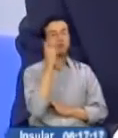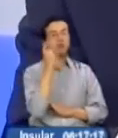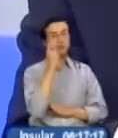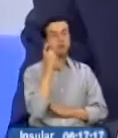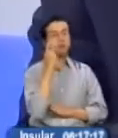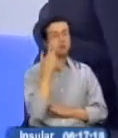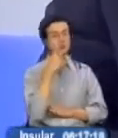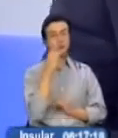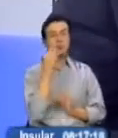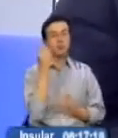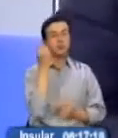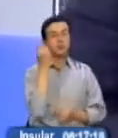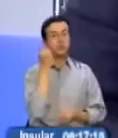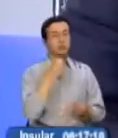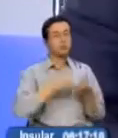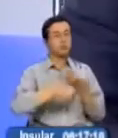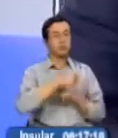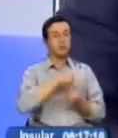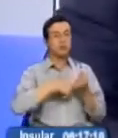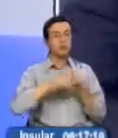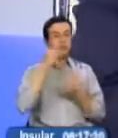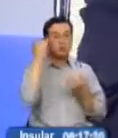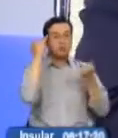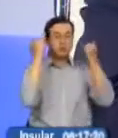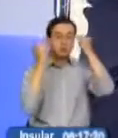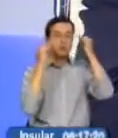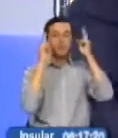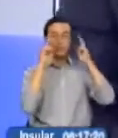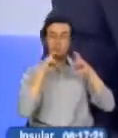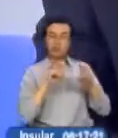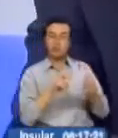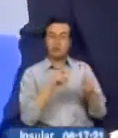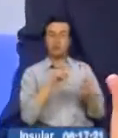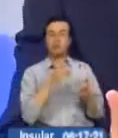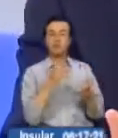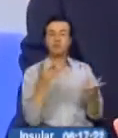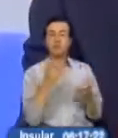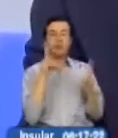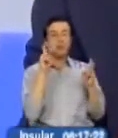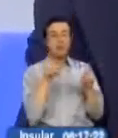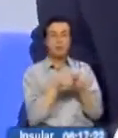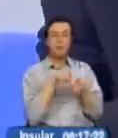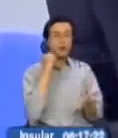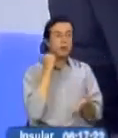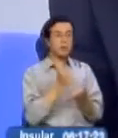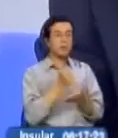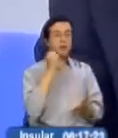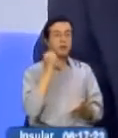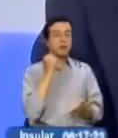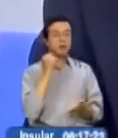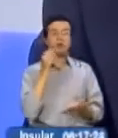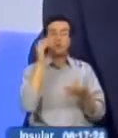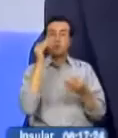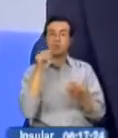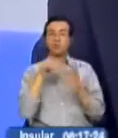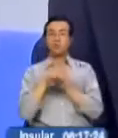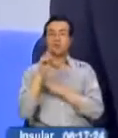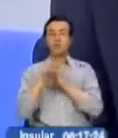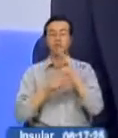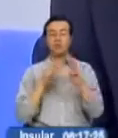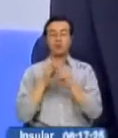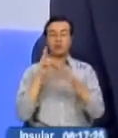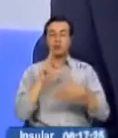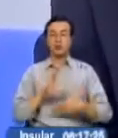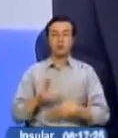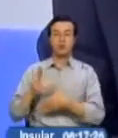y grandes inversiones en el tema de innovación, el tema de investigación, innovación y el tema de patentes. Casualmente hay un informe del Banco Mundial que